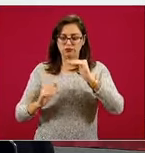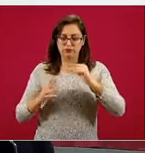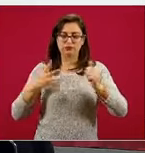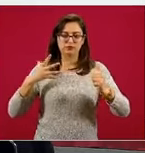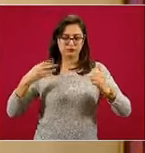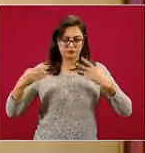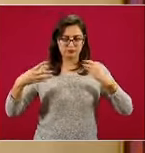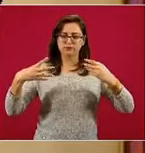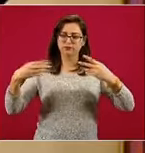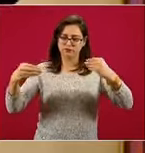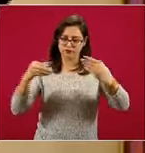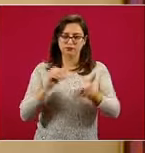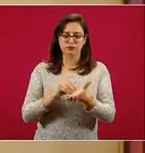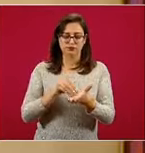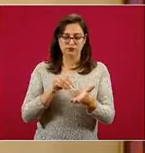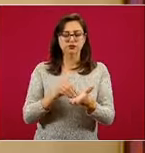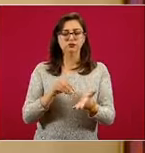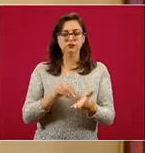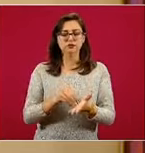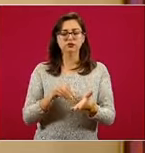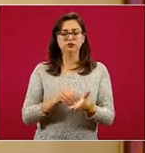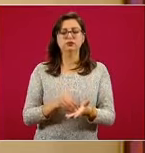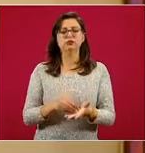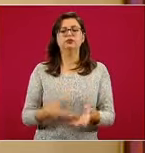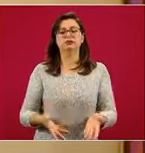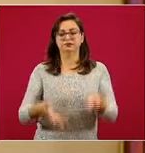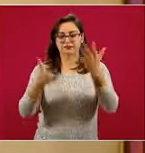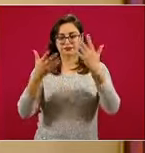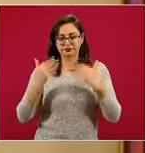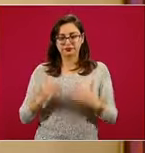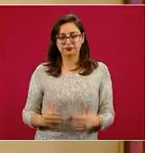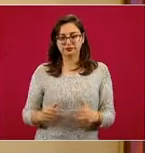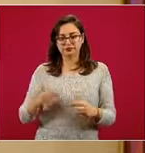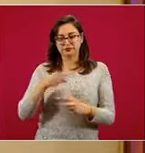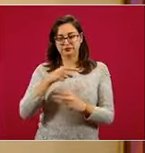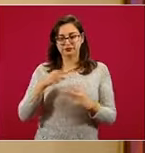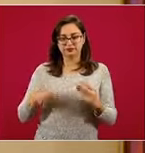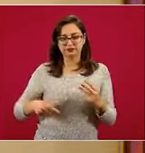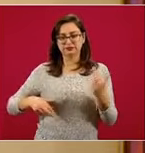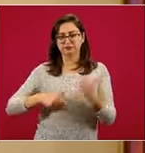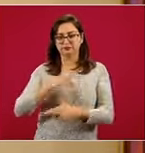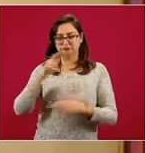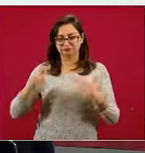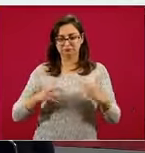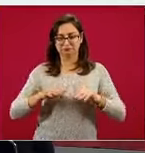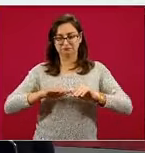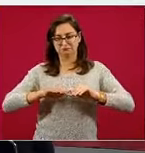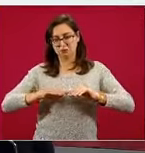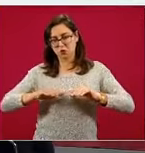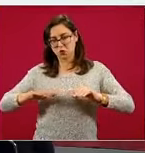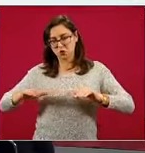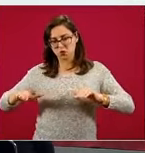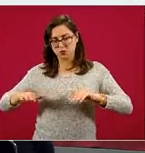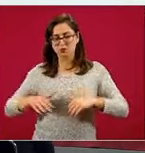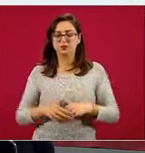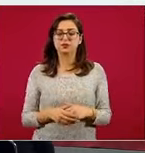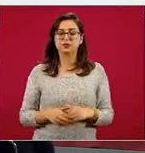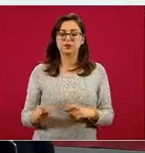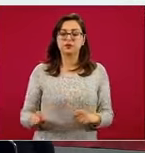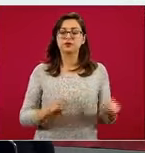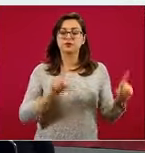epidémica importante, y bueno, las otras 3 regiones ya las habíamos visto con un comportamiento más basal. La siguiente y